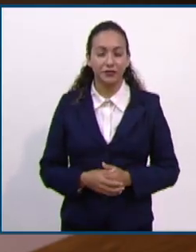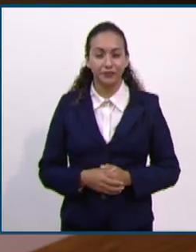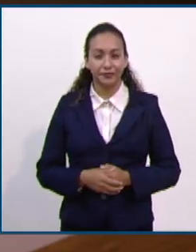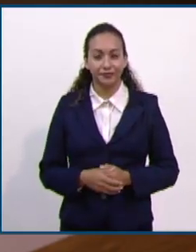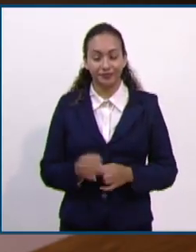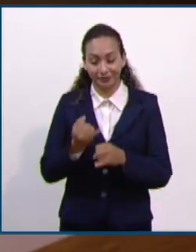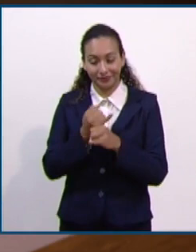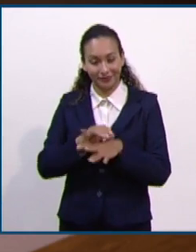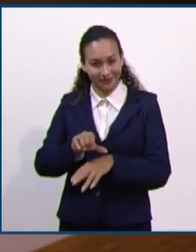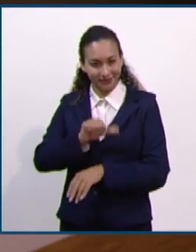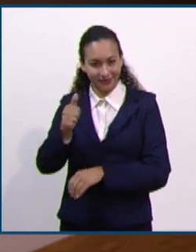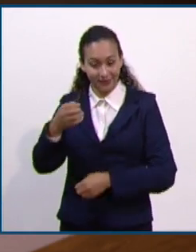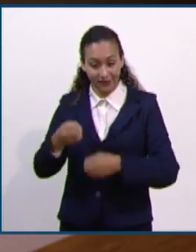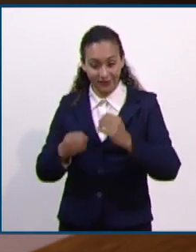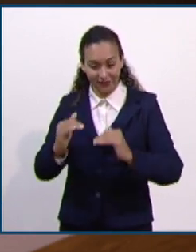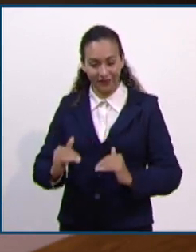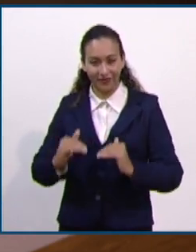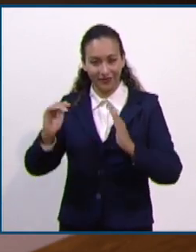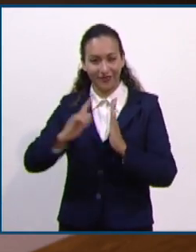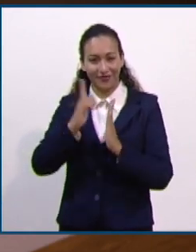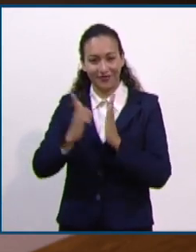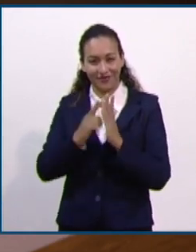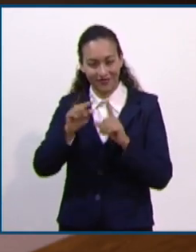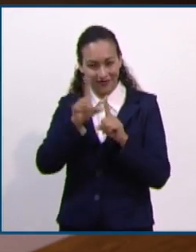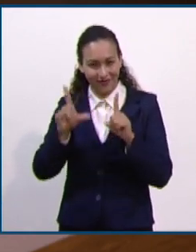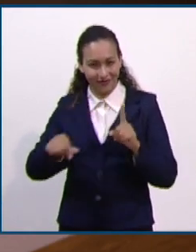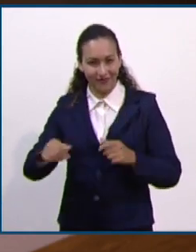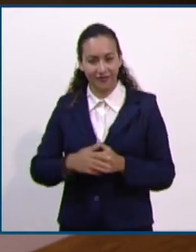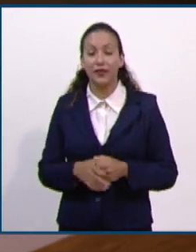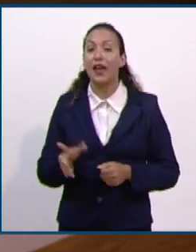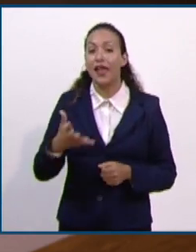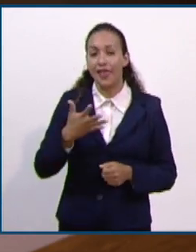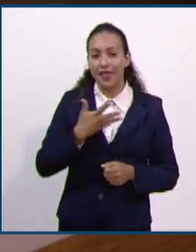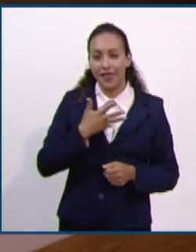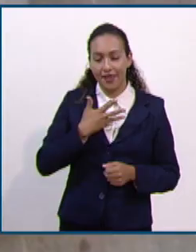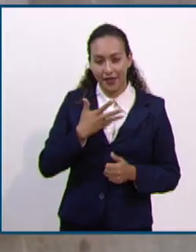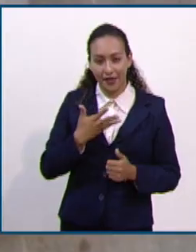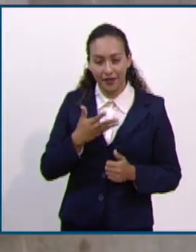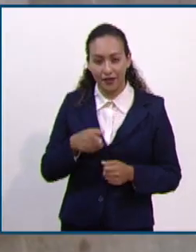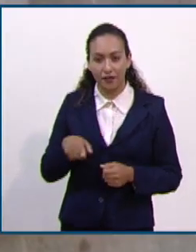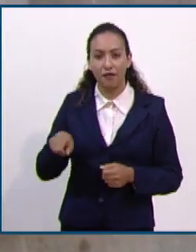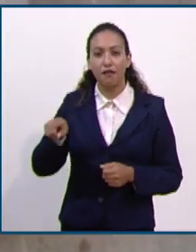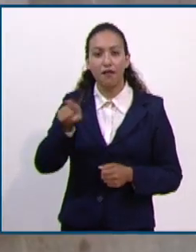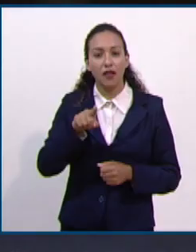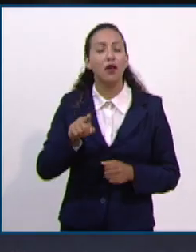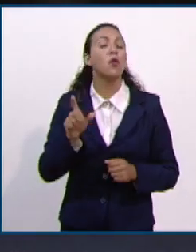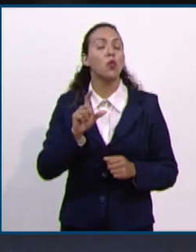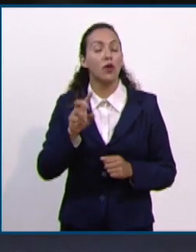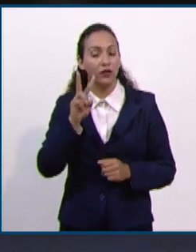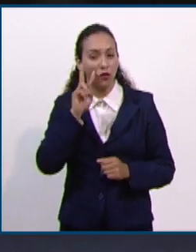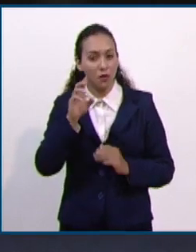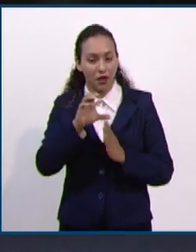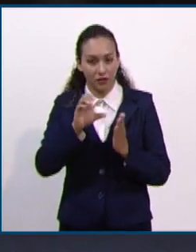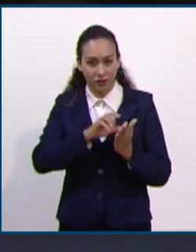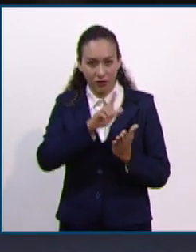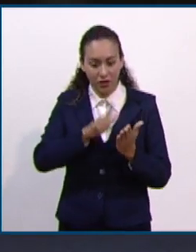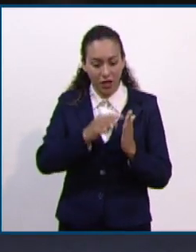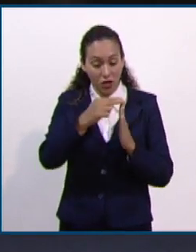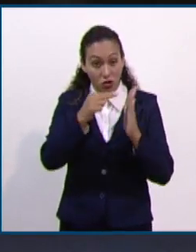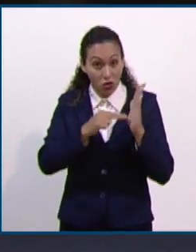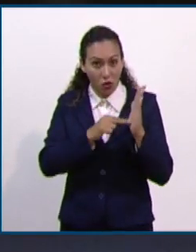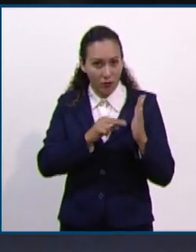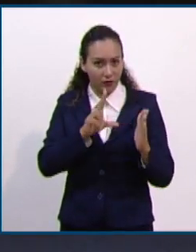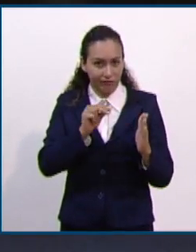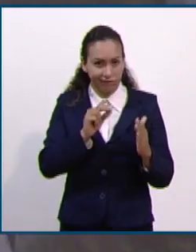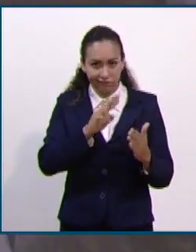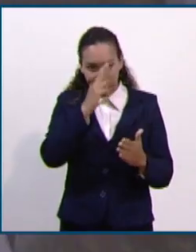información, solo la Suprema Corte de Justicia de la Nación posee la facultad para declarar la inconstitucionalidad de una norma con